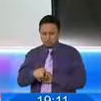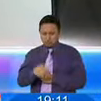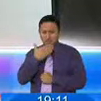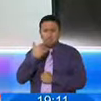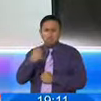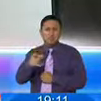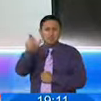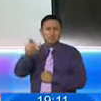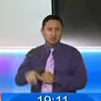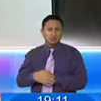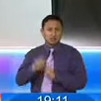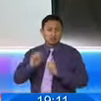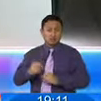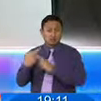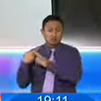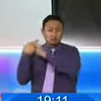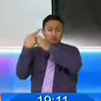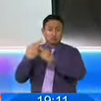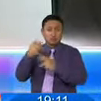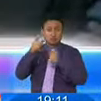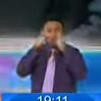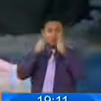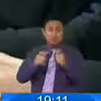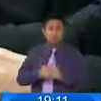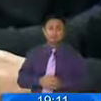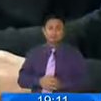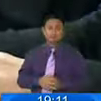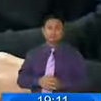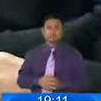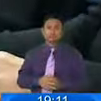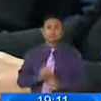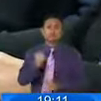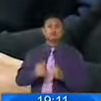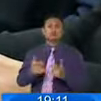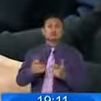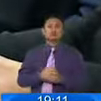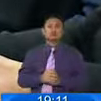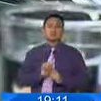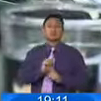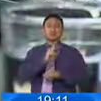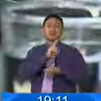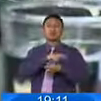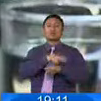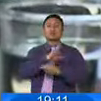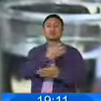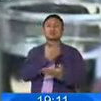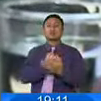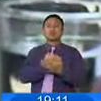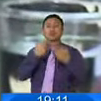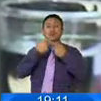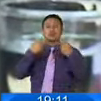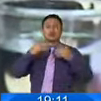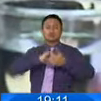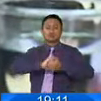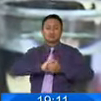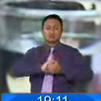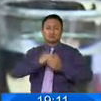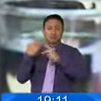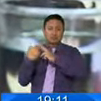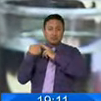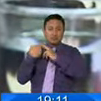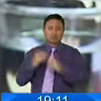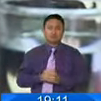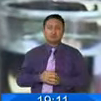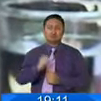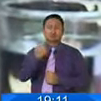idóneo para encargarse de este cargo. Finalmente designaron como superintendenta de Economía Popular y Solidaria encargada